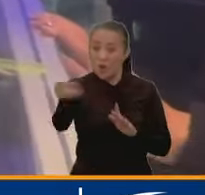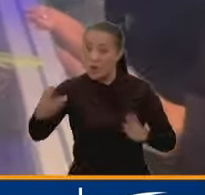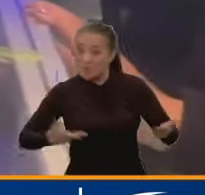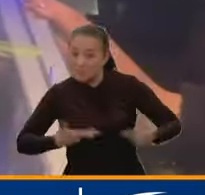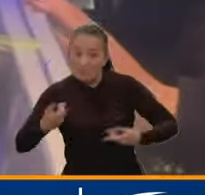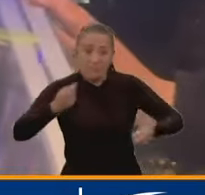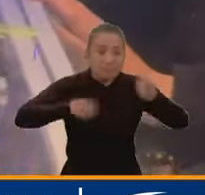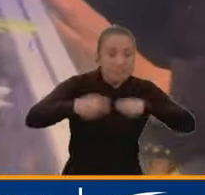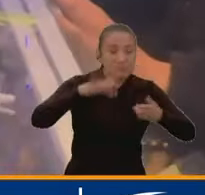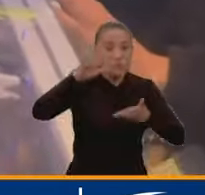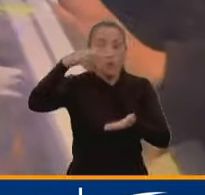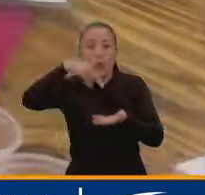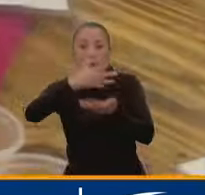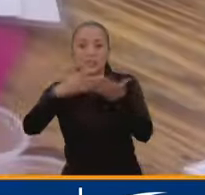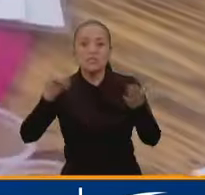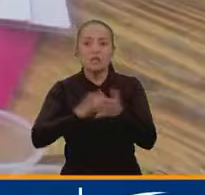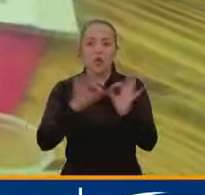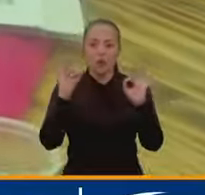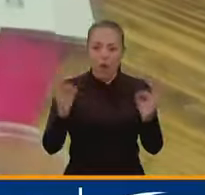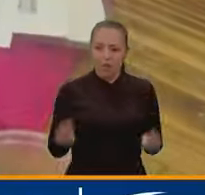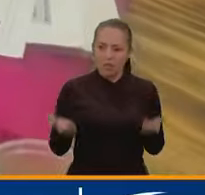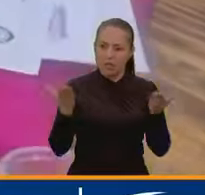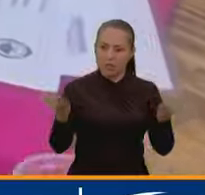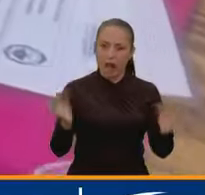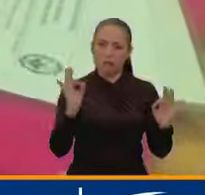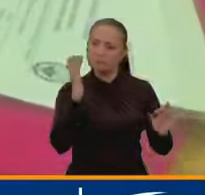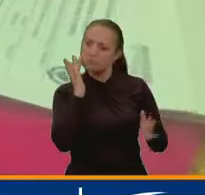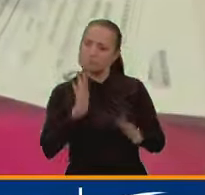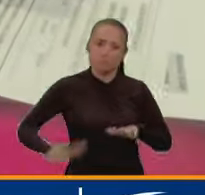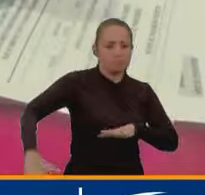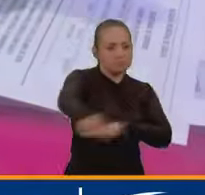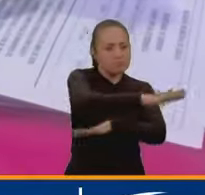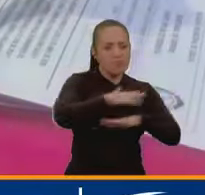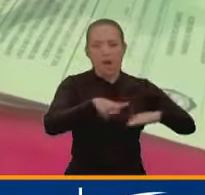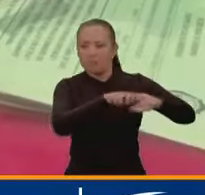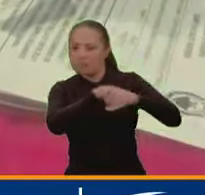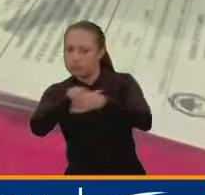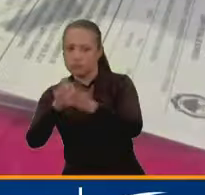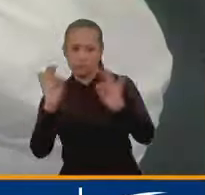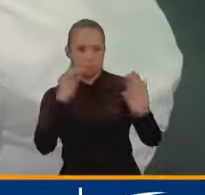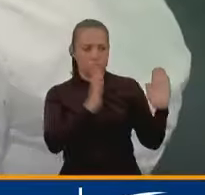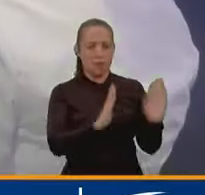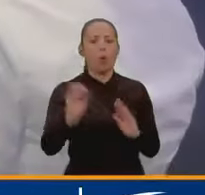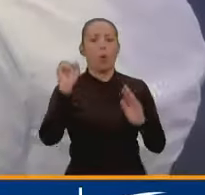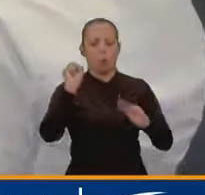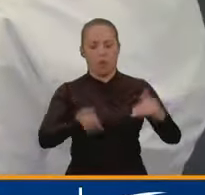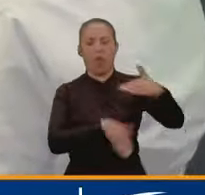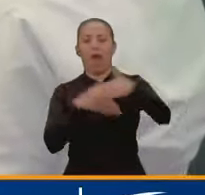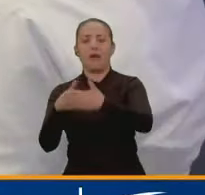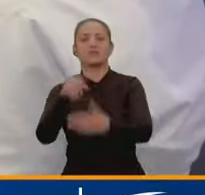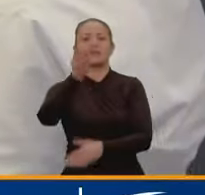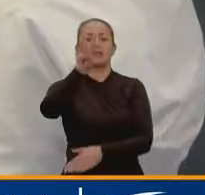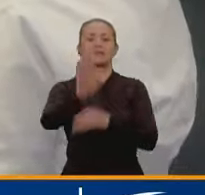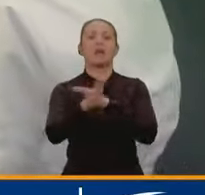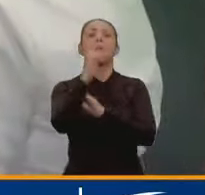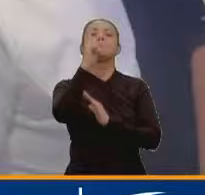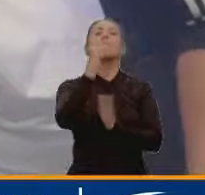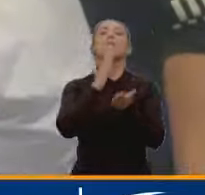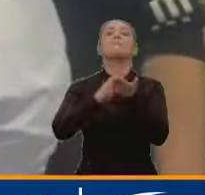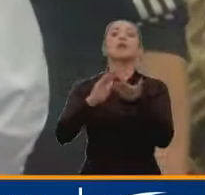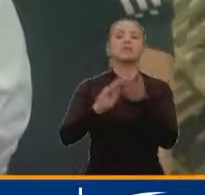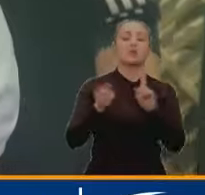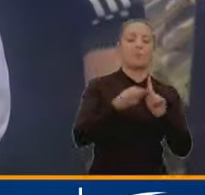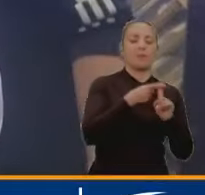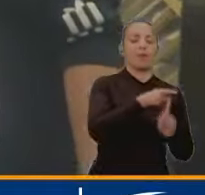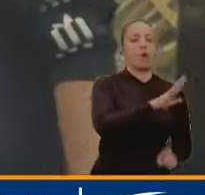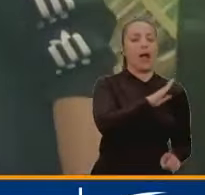planes estratégicos de movilidad, seguridad y embellecimiento de entorno podrán trabajar hasta las 3 de la mañana con permiso de la alcaldía